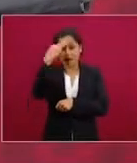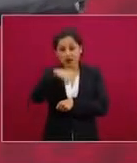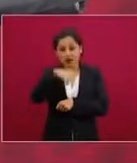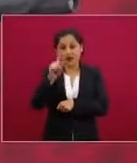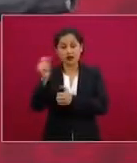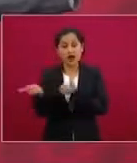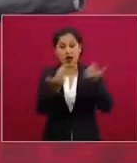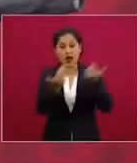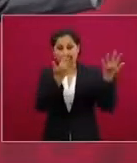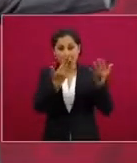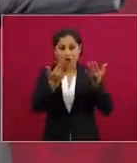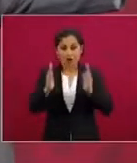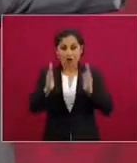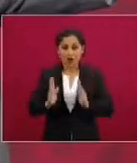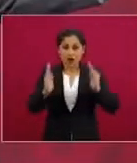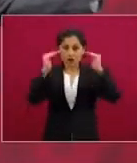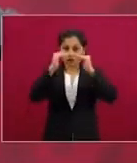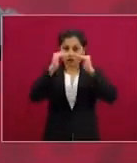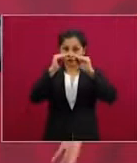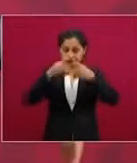así de diámetro.